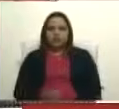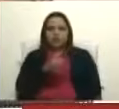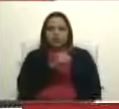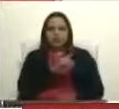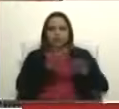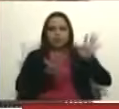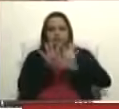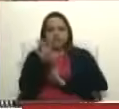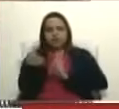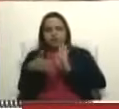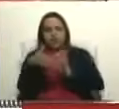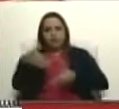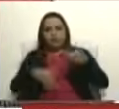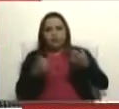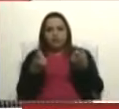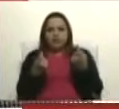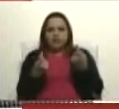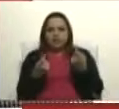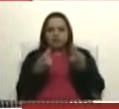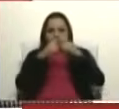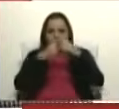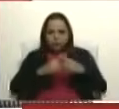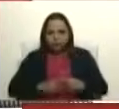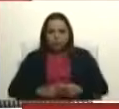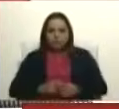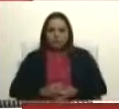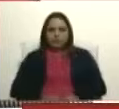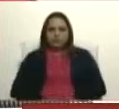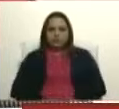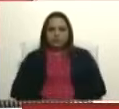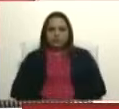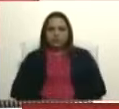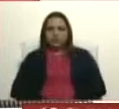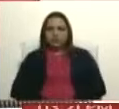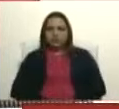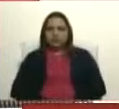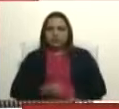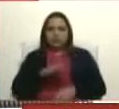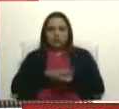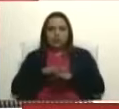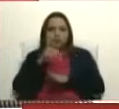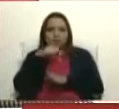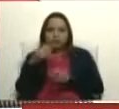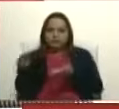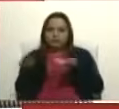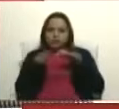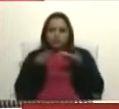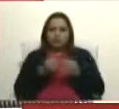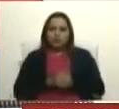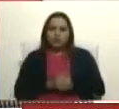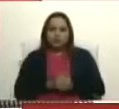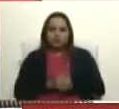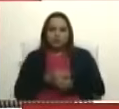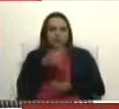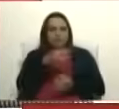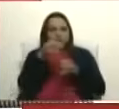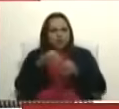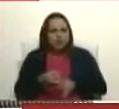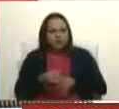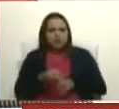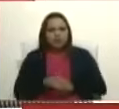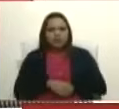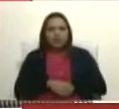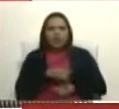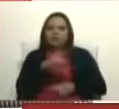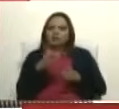195.000 votos todavía faltan por, ¿cómo se llama? Por escrutar, porque no han llegado, pues. Eso seguramente no, esos